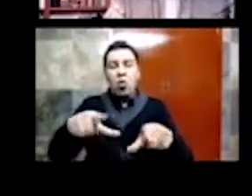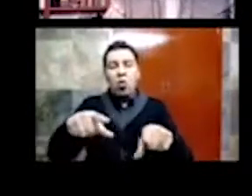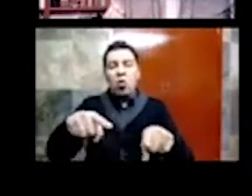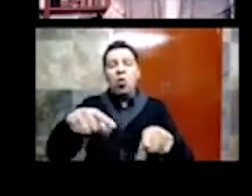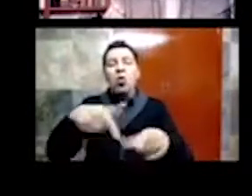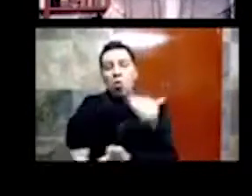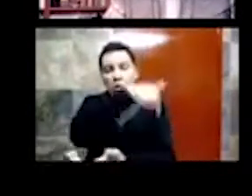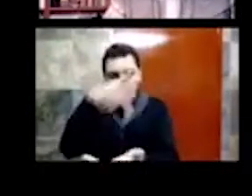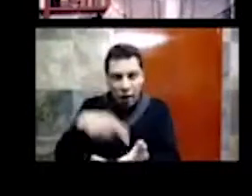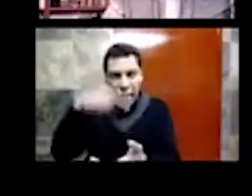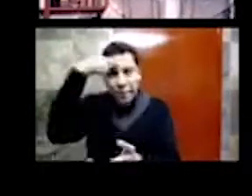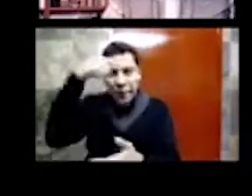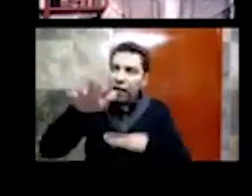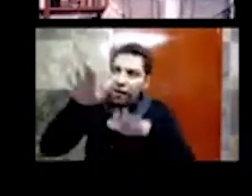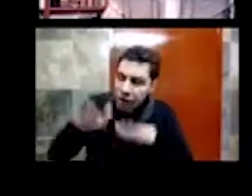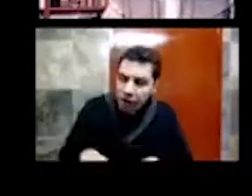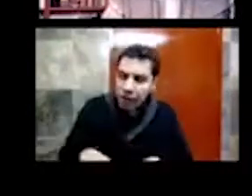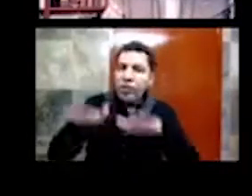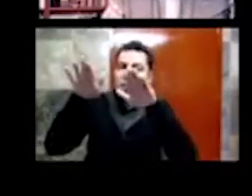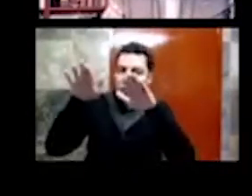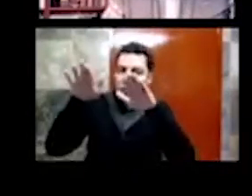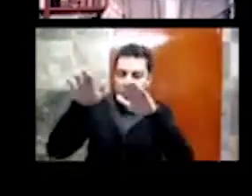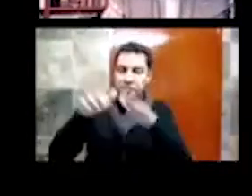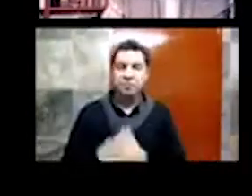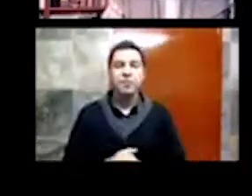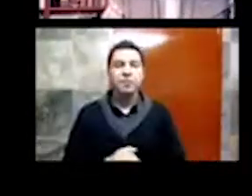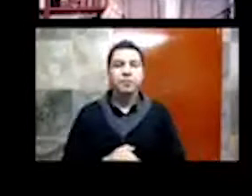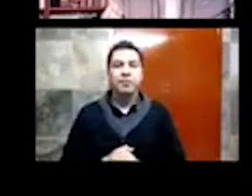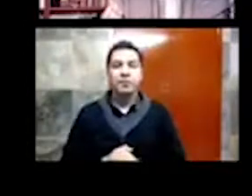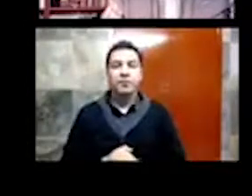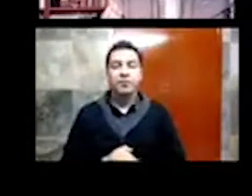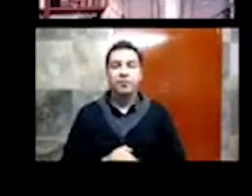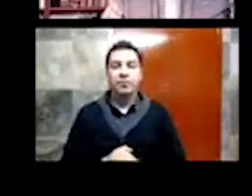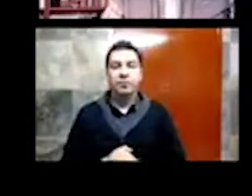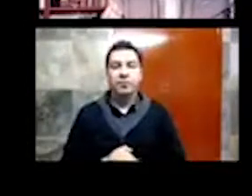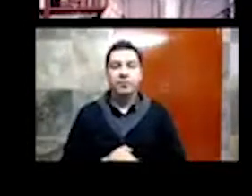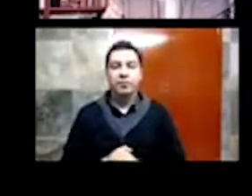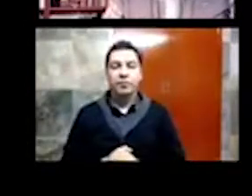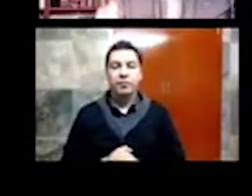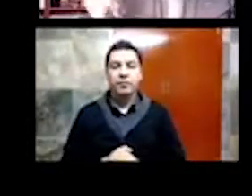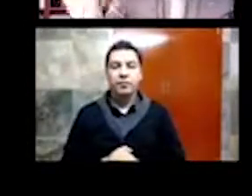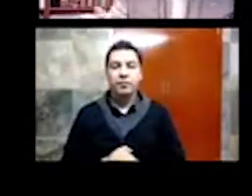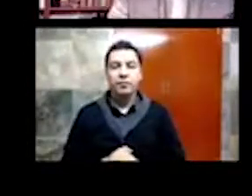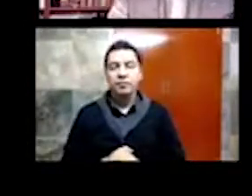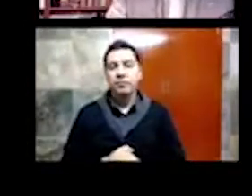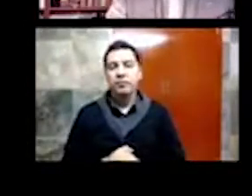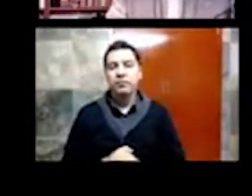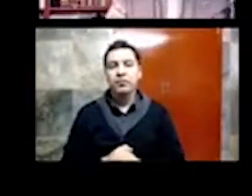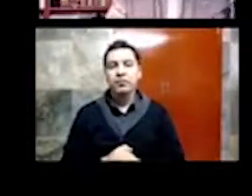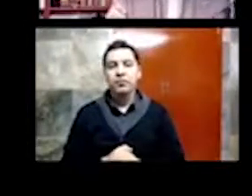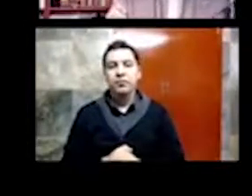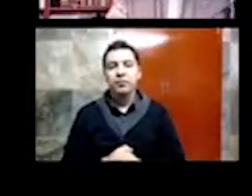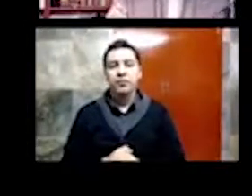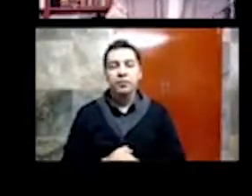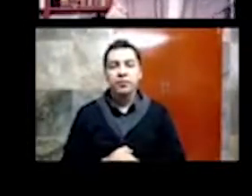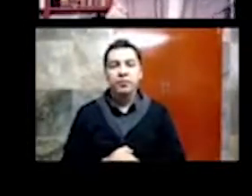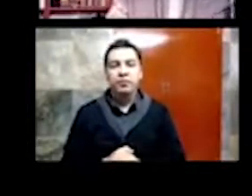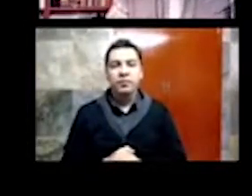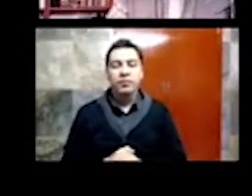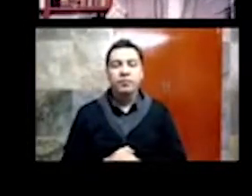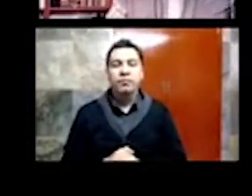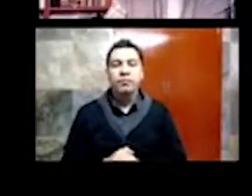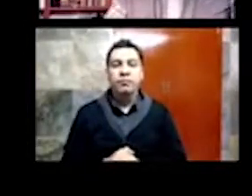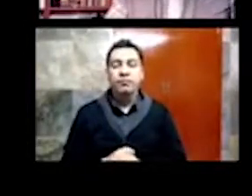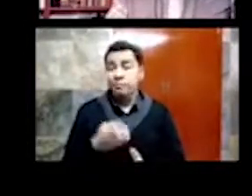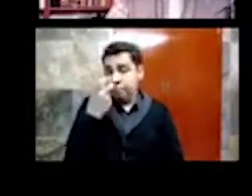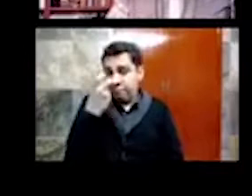Oaxaca por el arqueólogo Marcus Winter, ya analizado en la tesis doctoral de su servidor.